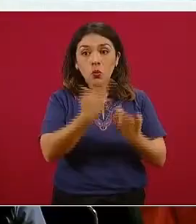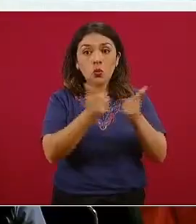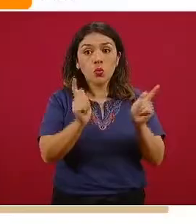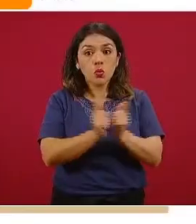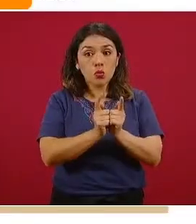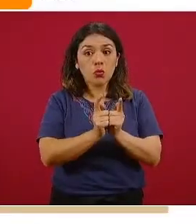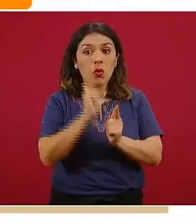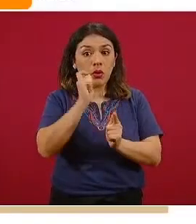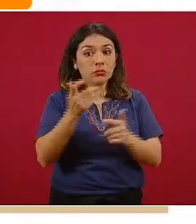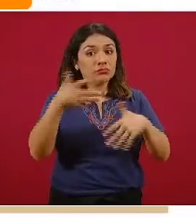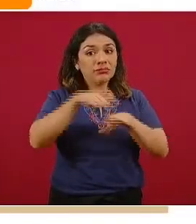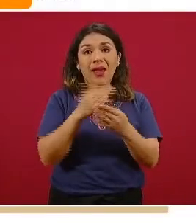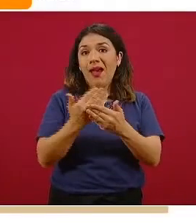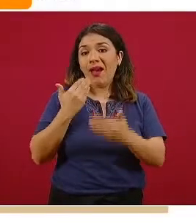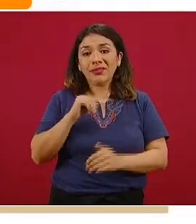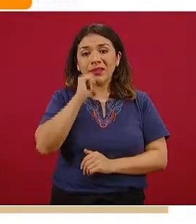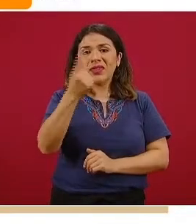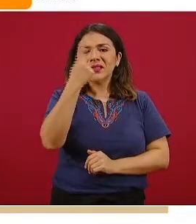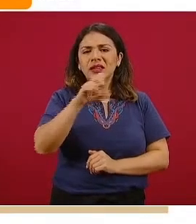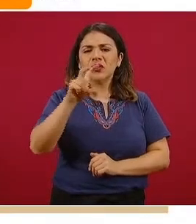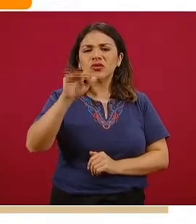no estaba integrado, es decir, estos